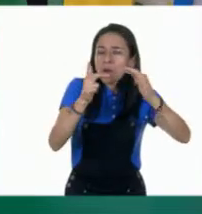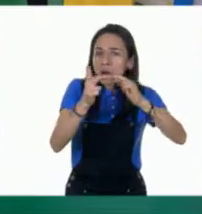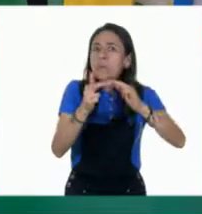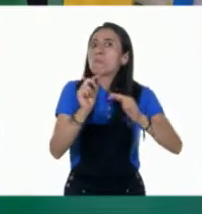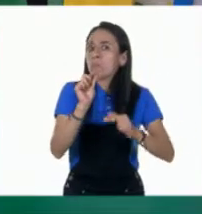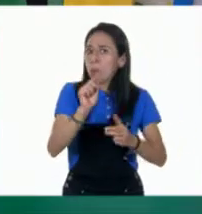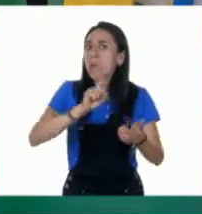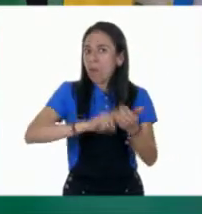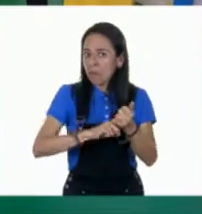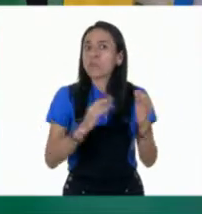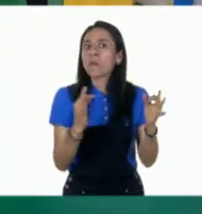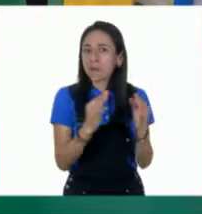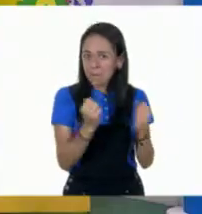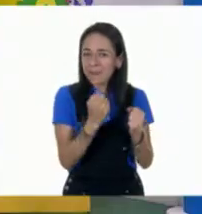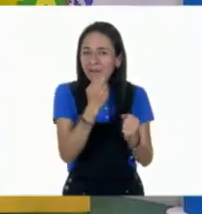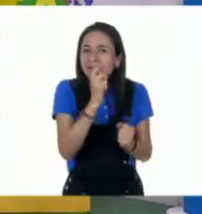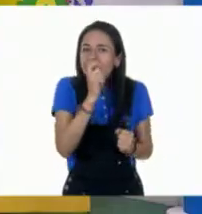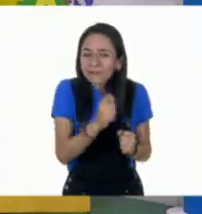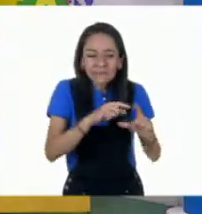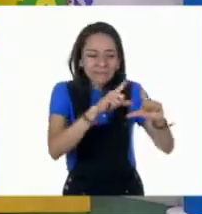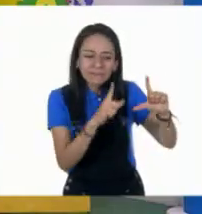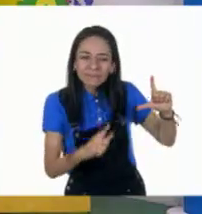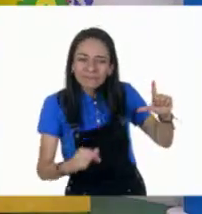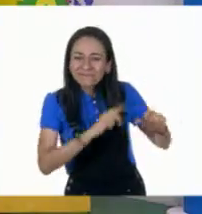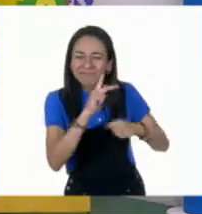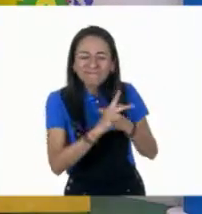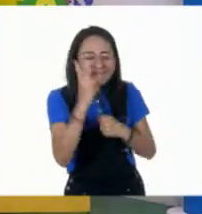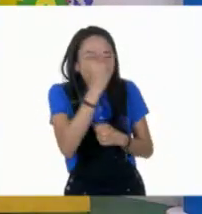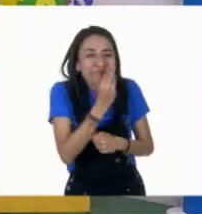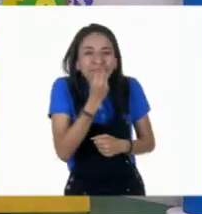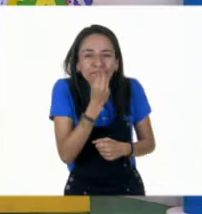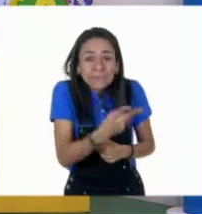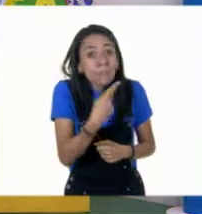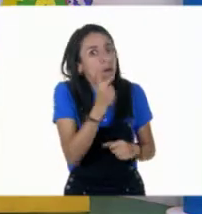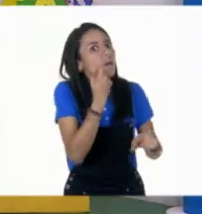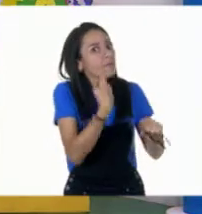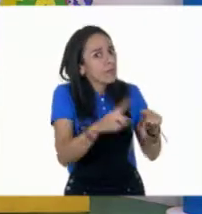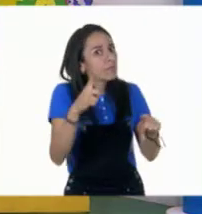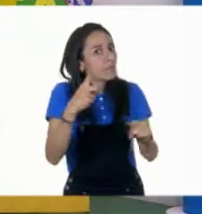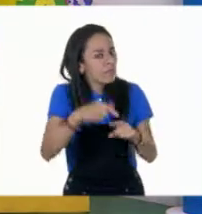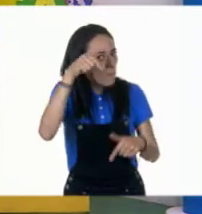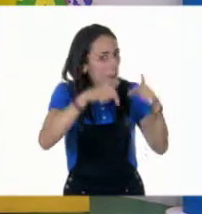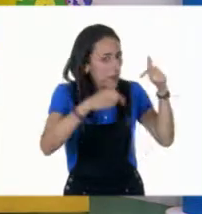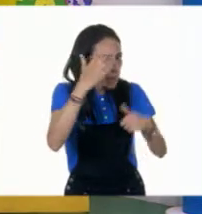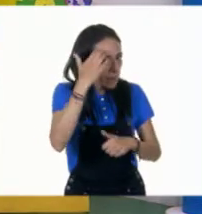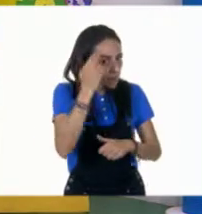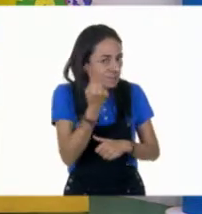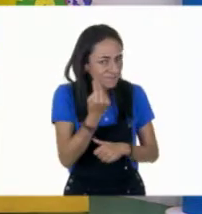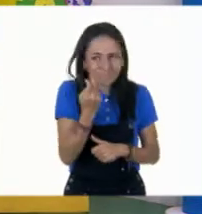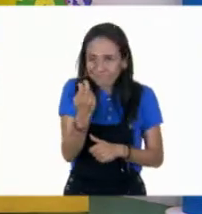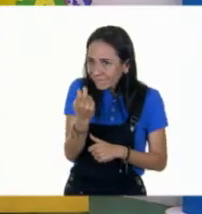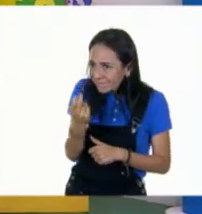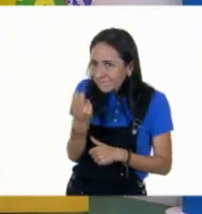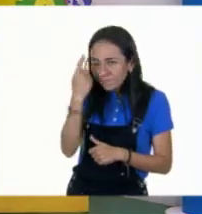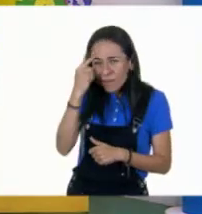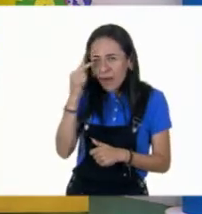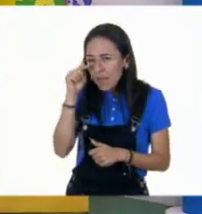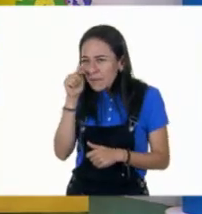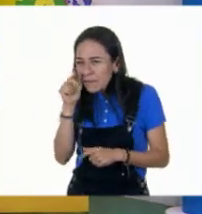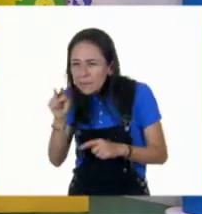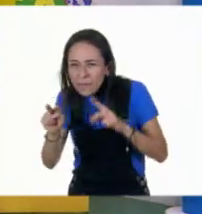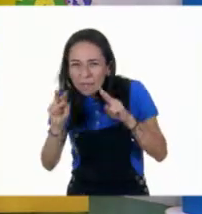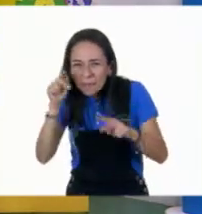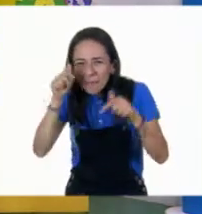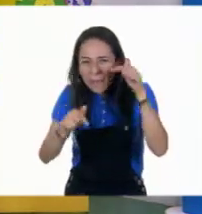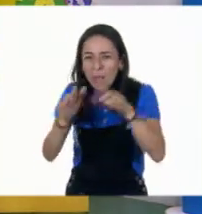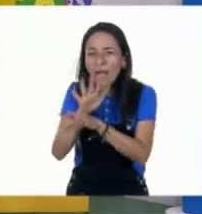bello país. Por supuesto, y prestar mucha atención en todos los cambios que se van presentando. Incluso podemos observar que estos cambios se